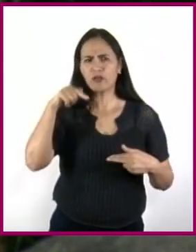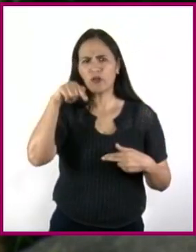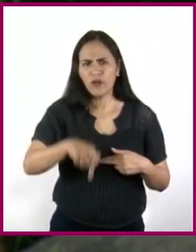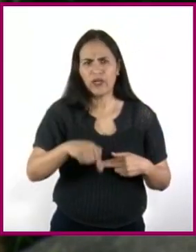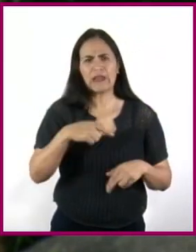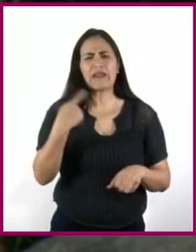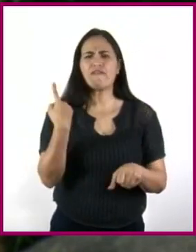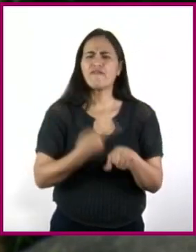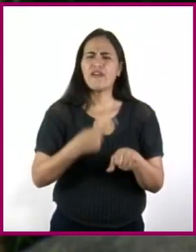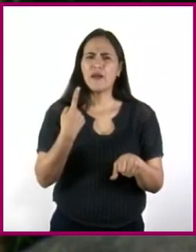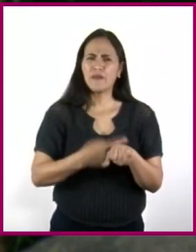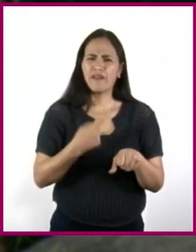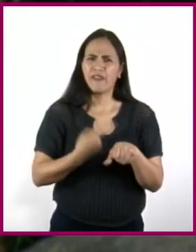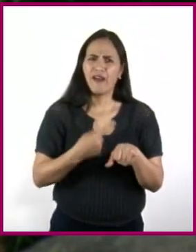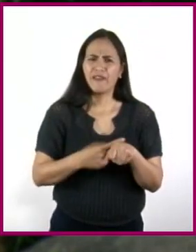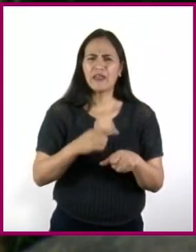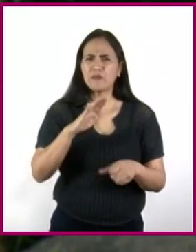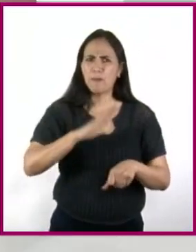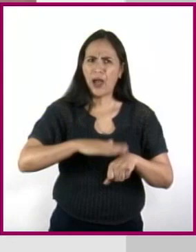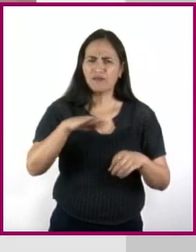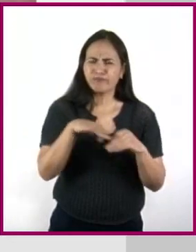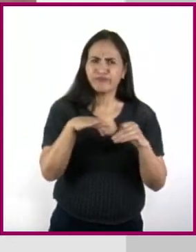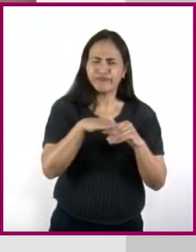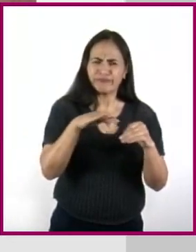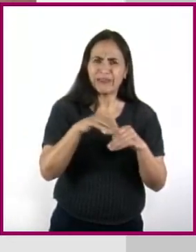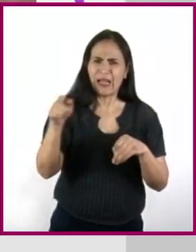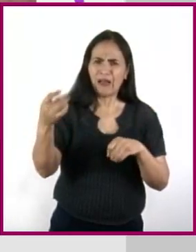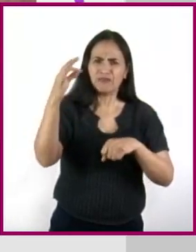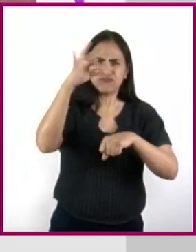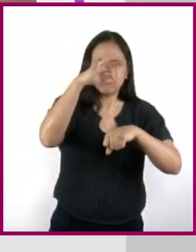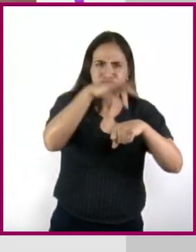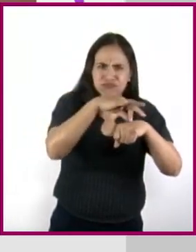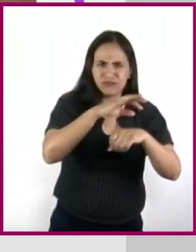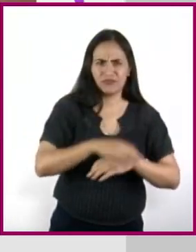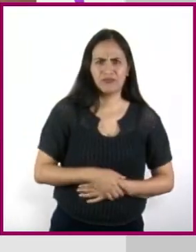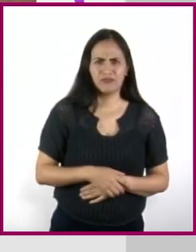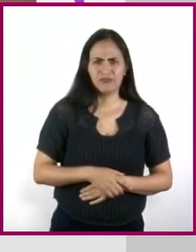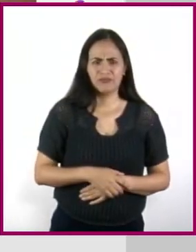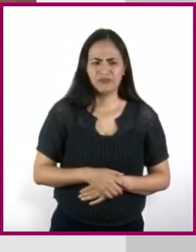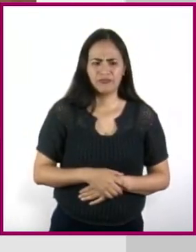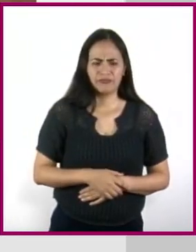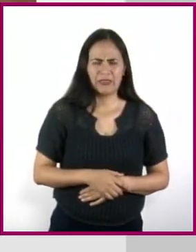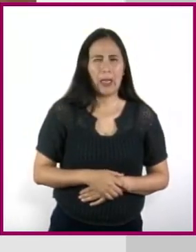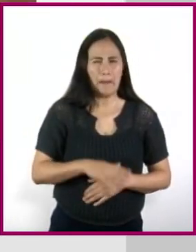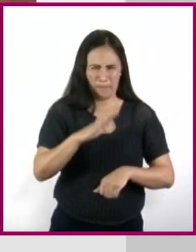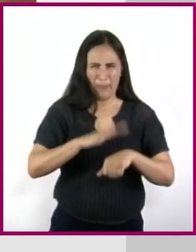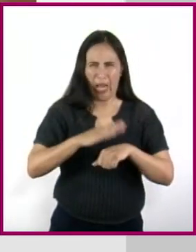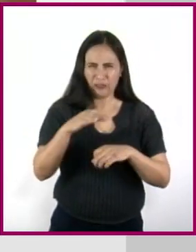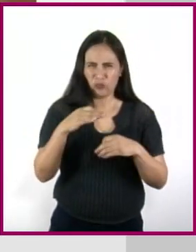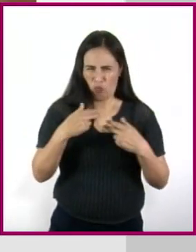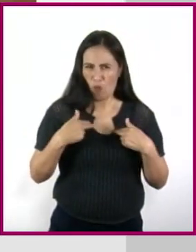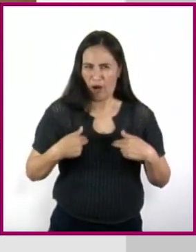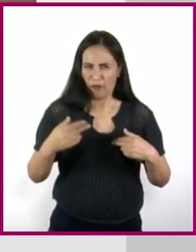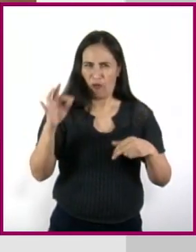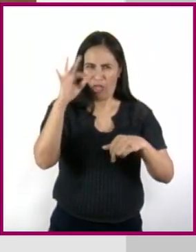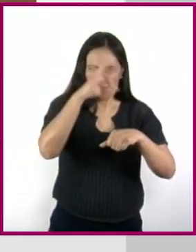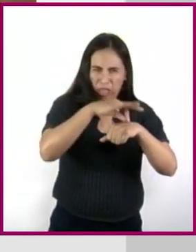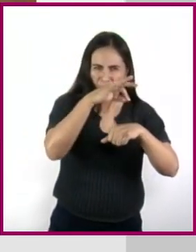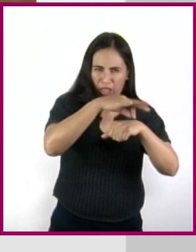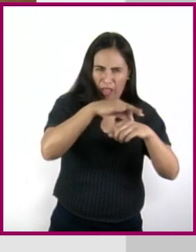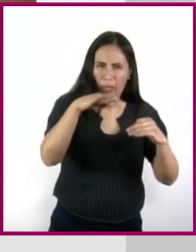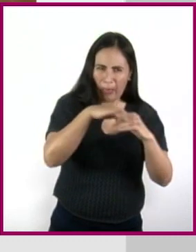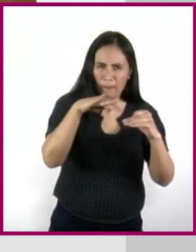de enfermedades por picaduras de mosquitos? Realmente no es el principal huésped. Generalmente, o